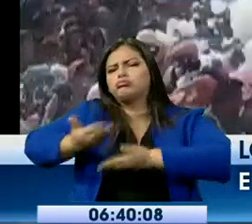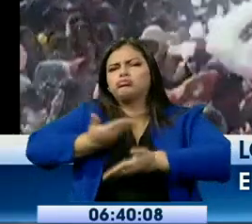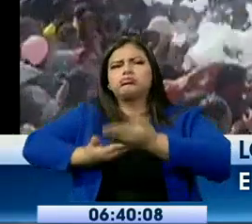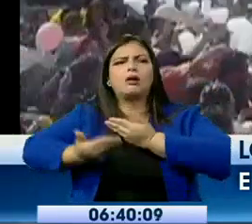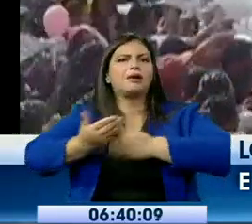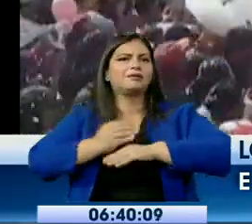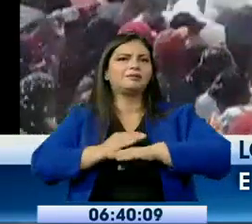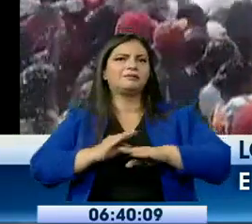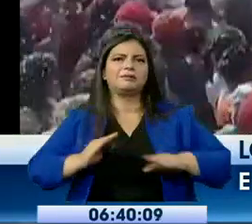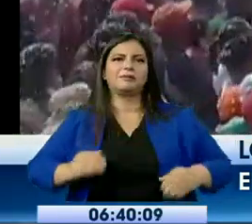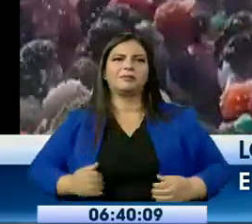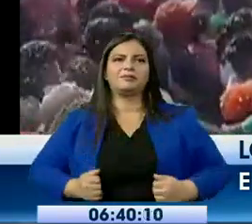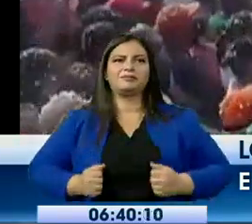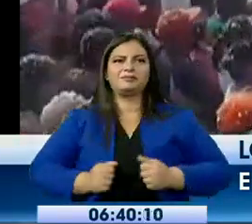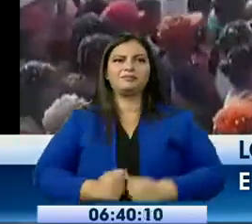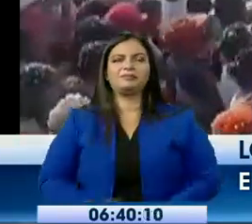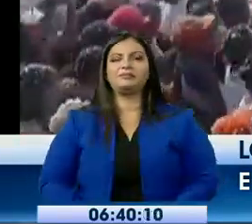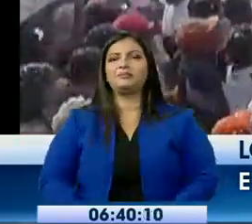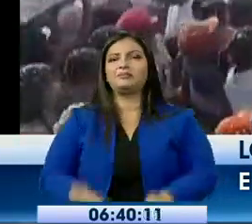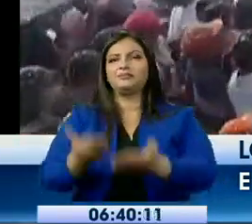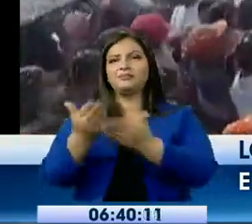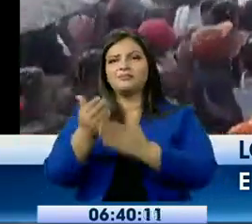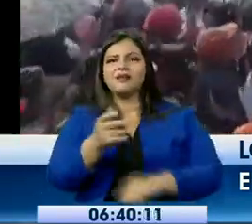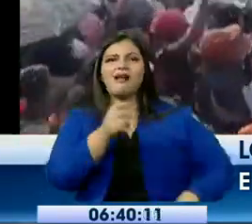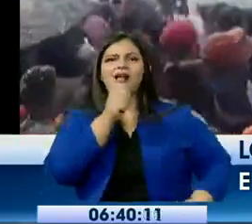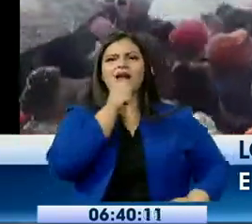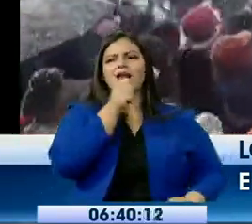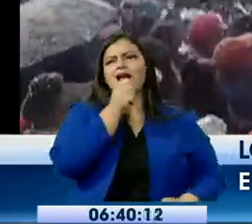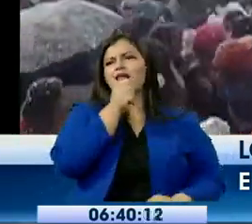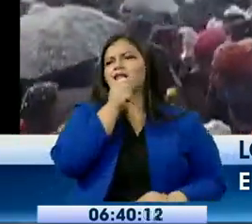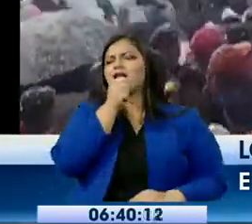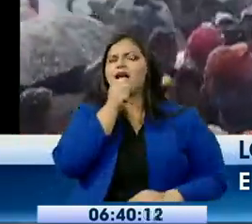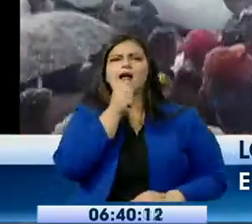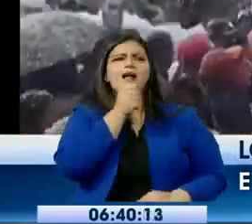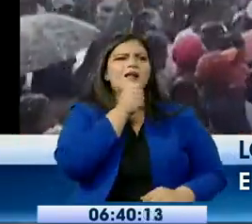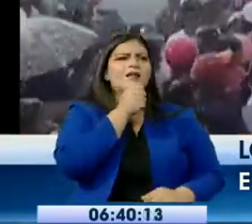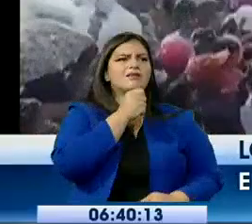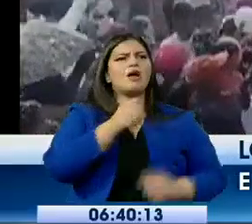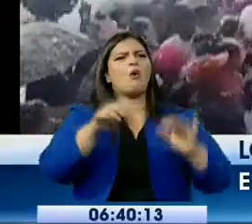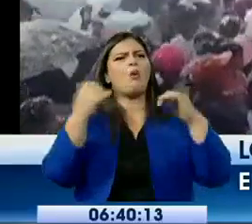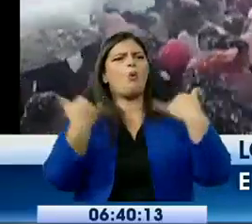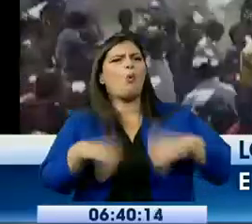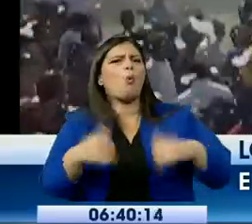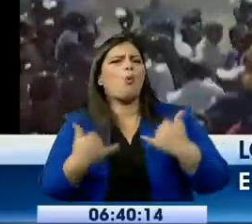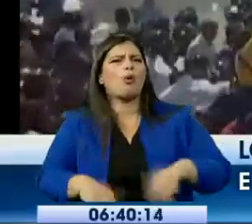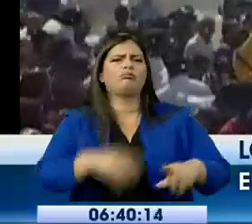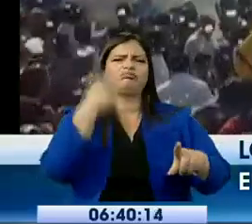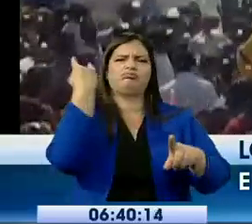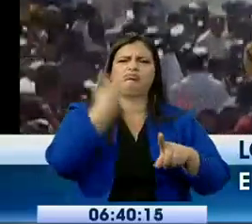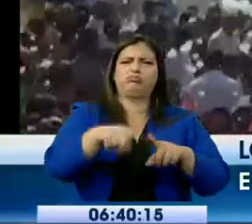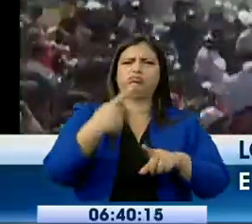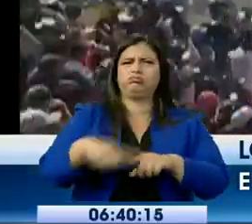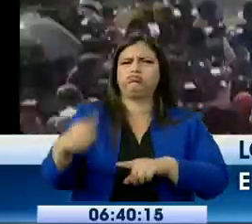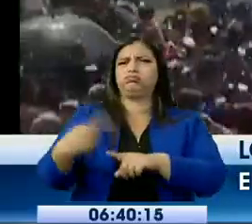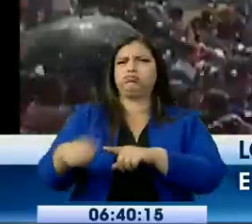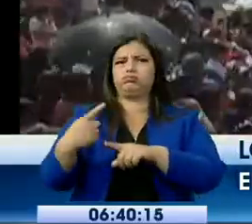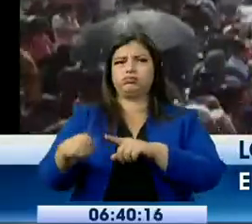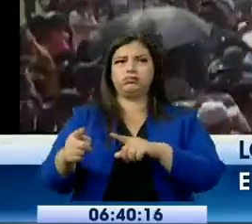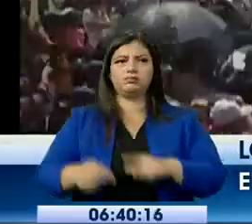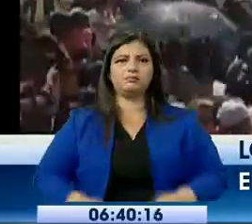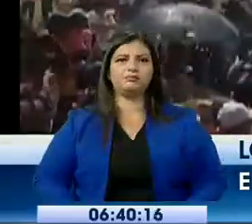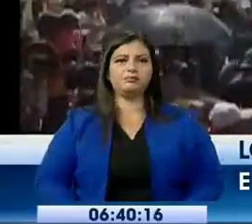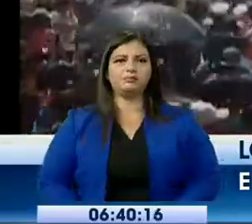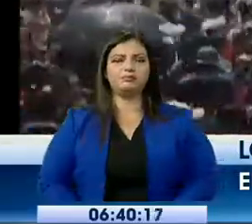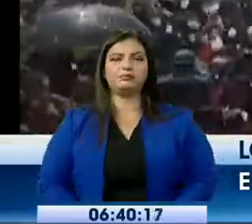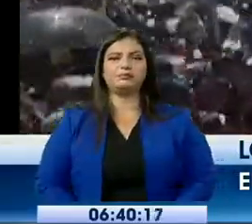alegres de estar acá. Concierto para los asistentes, volcán de espuma, juegos y más sorpresas estuvo al alcance de todos